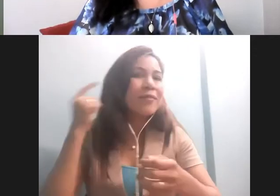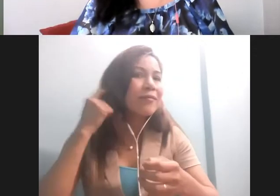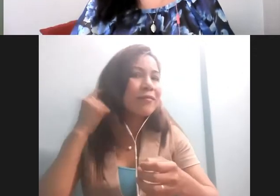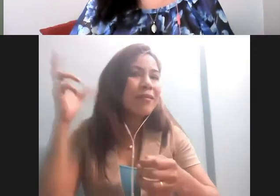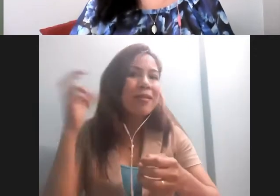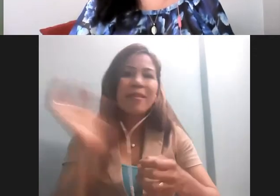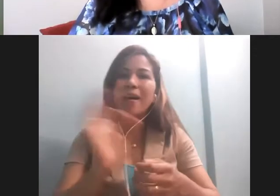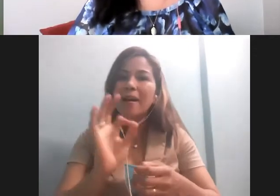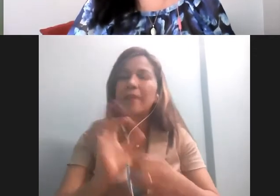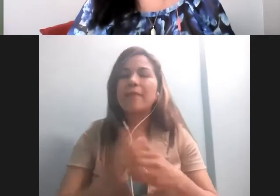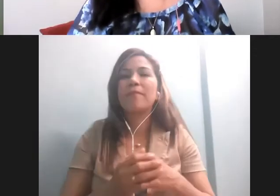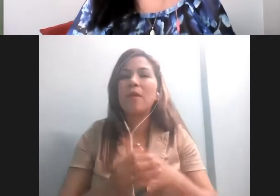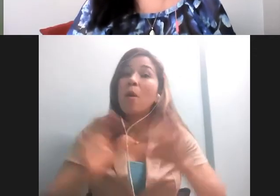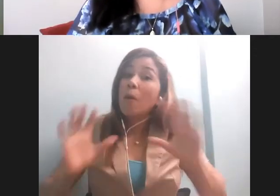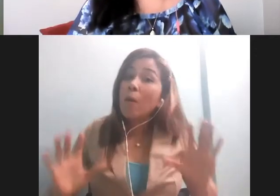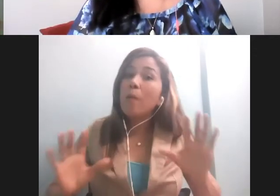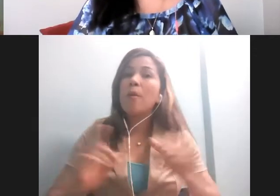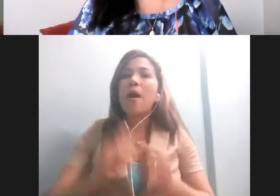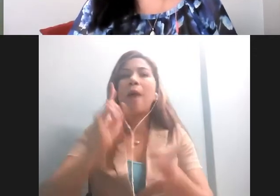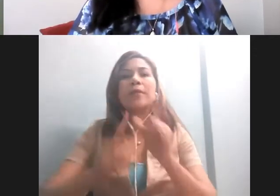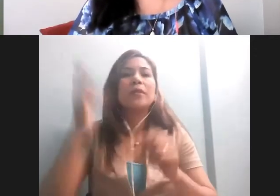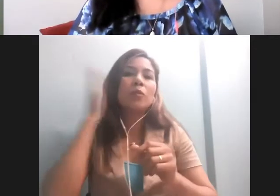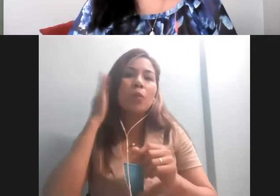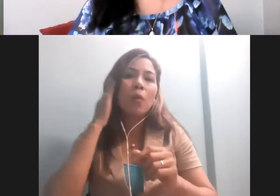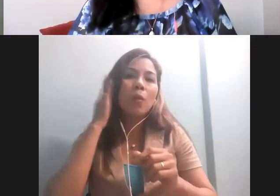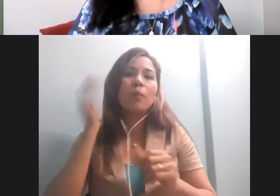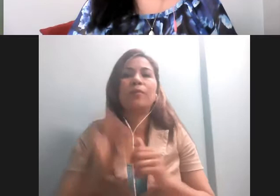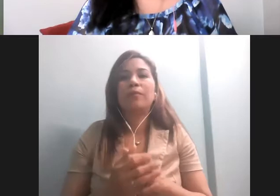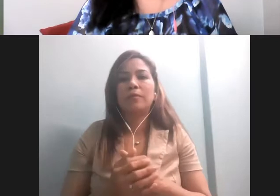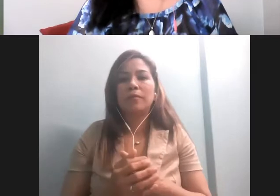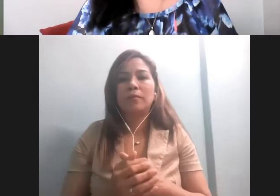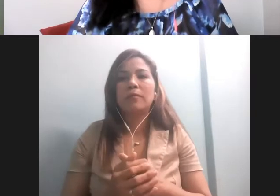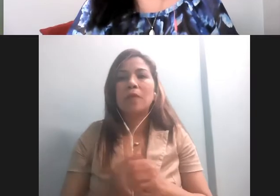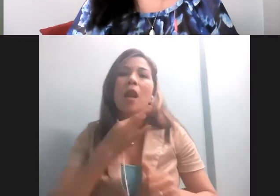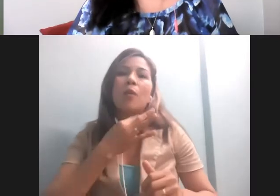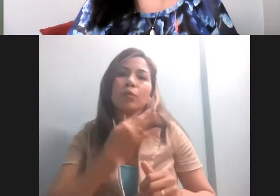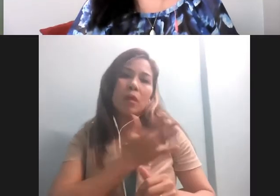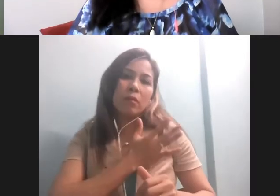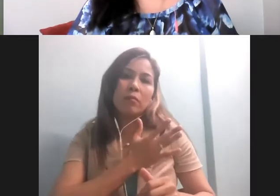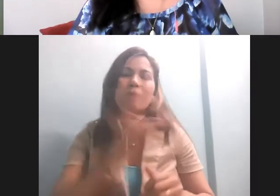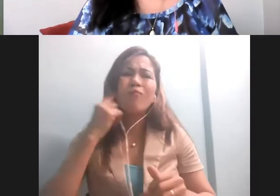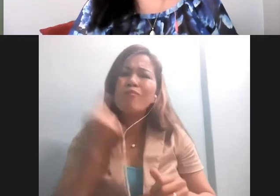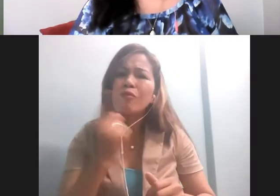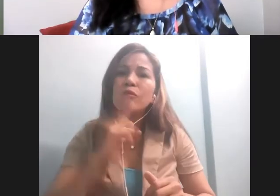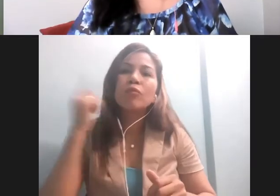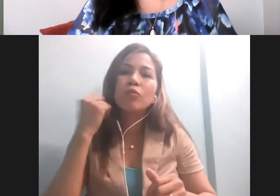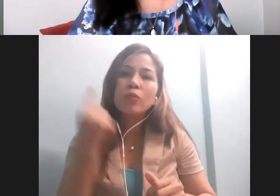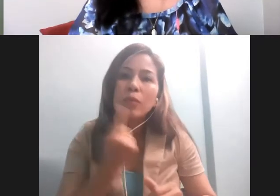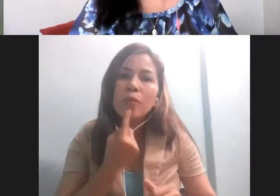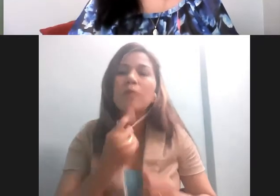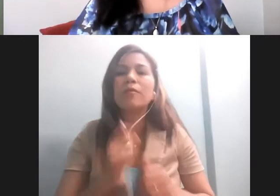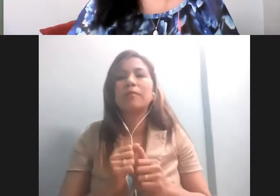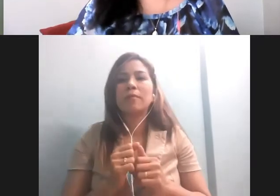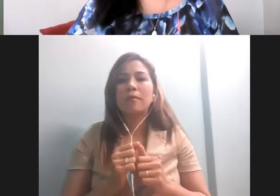que simplemente se hacen llamar sordos, personas sordas, porque muchas veces así lo prefieren. Incluso a la hora de utilizar el término sordo, utilizan el